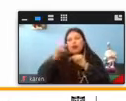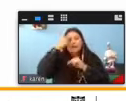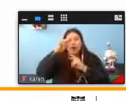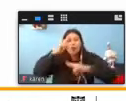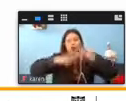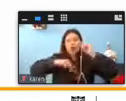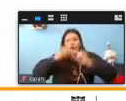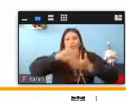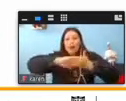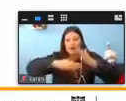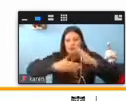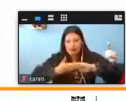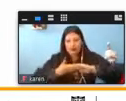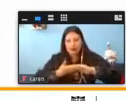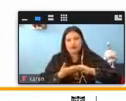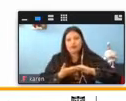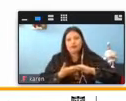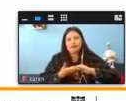construcción de paz,